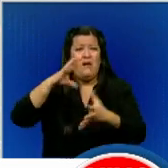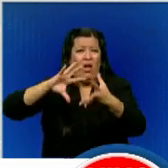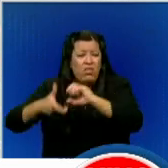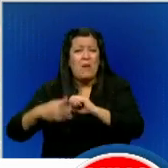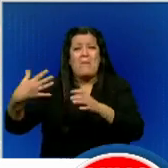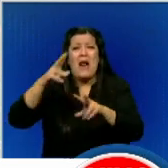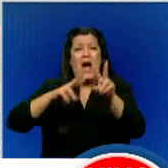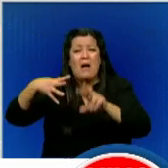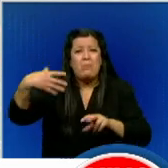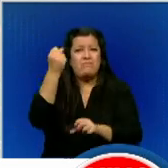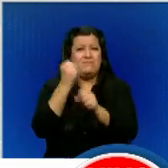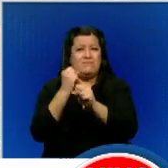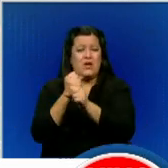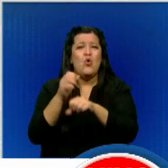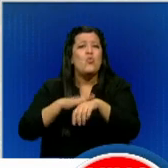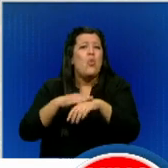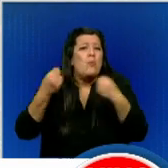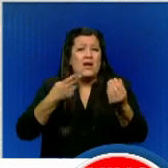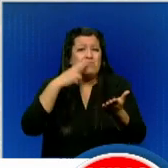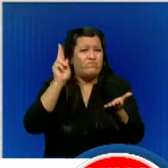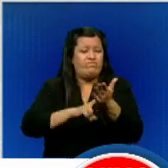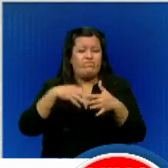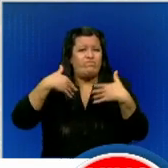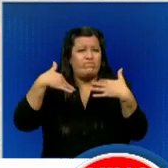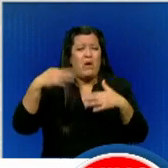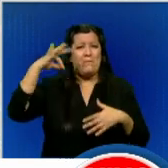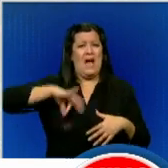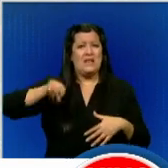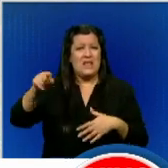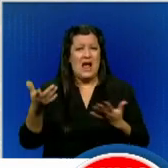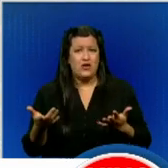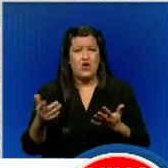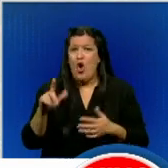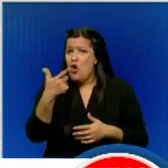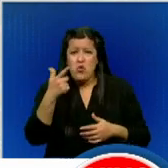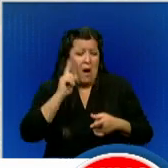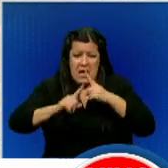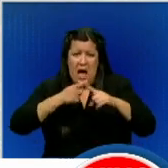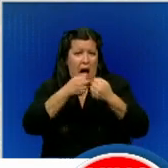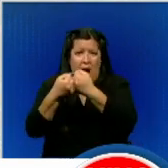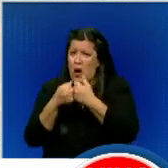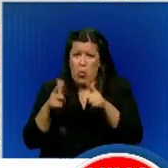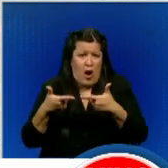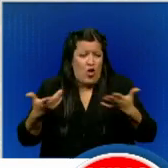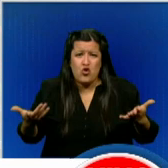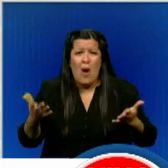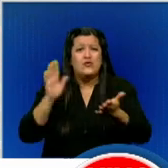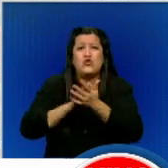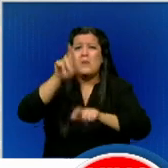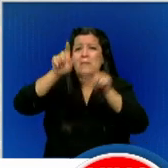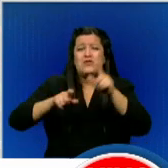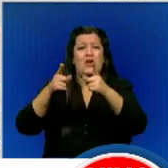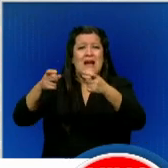por culpa de la creación de un impuesto a las nóminas salariales no hay consenso por parte de quienes necesitan financiamiento